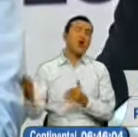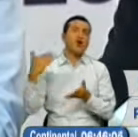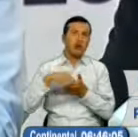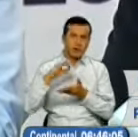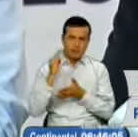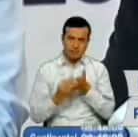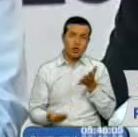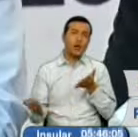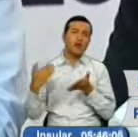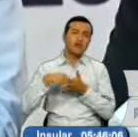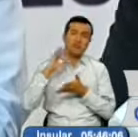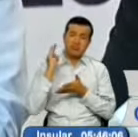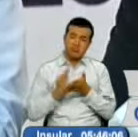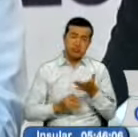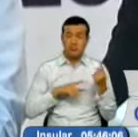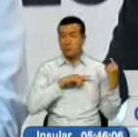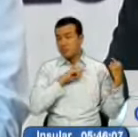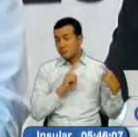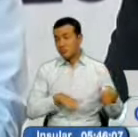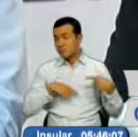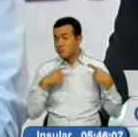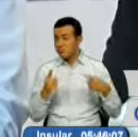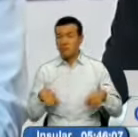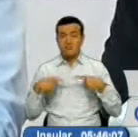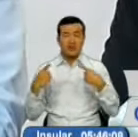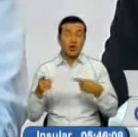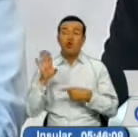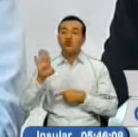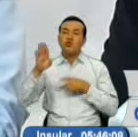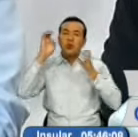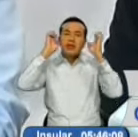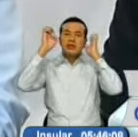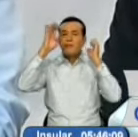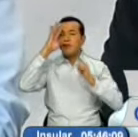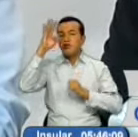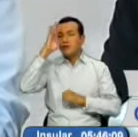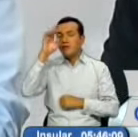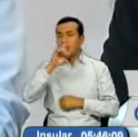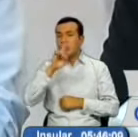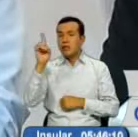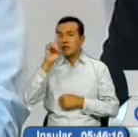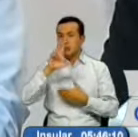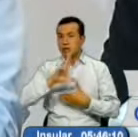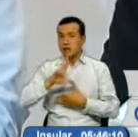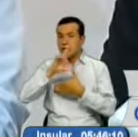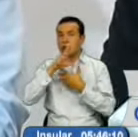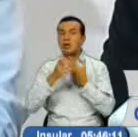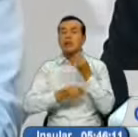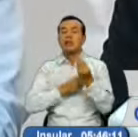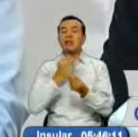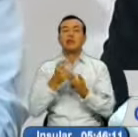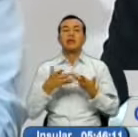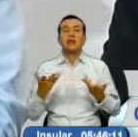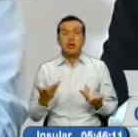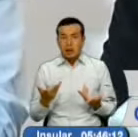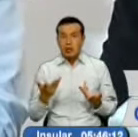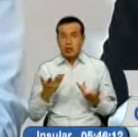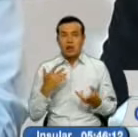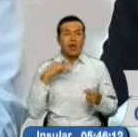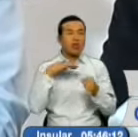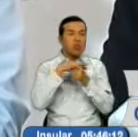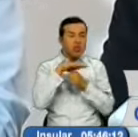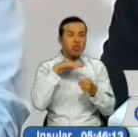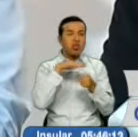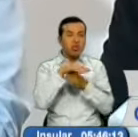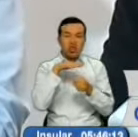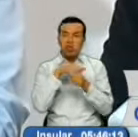reconteos, y la cantaleta secreto es una estrategia de la derecha latinoamericana buscando deslegitimar a